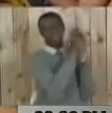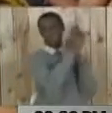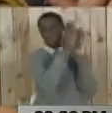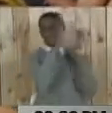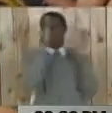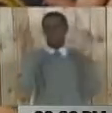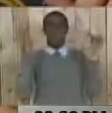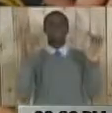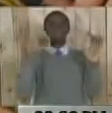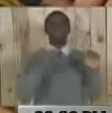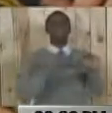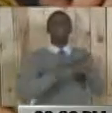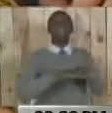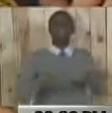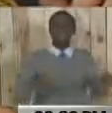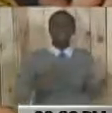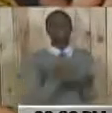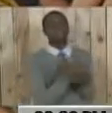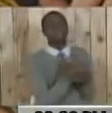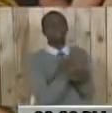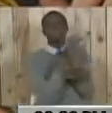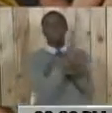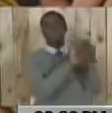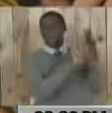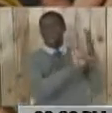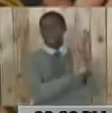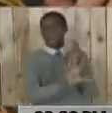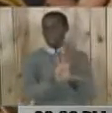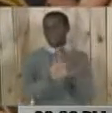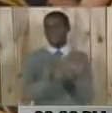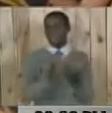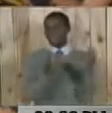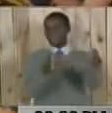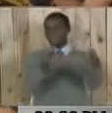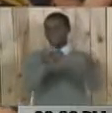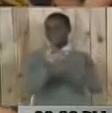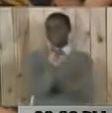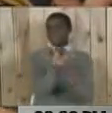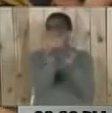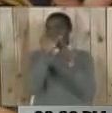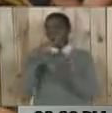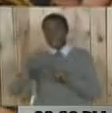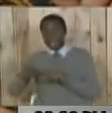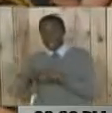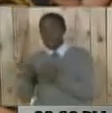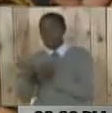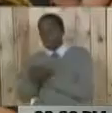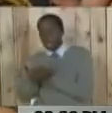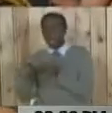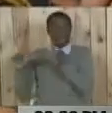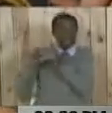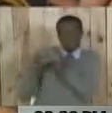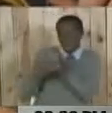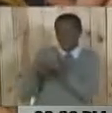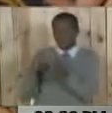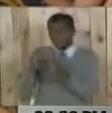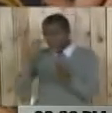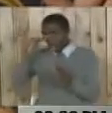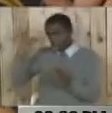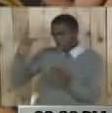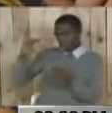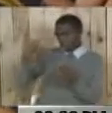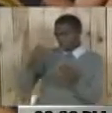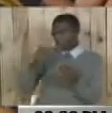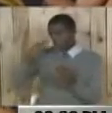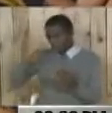público infantil, que tienen un capítulo aparte, un espacio puntual para que los niños de las escuelas y de los liceos, los adolescentes, vengan a